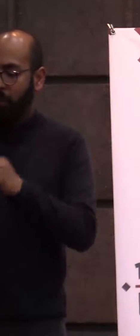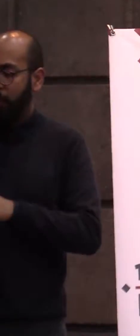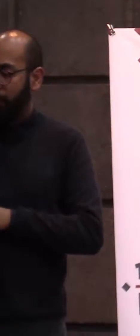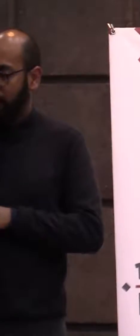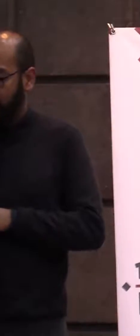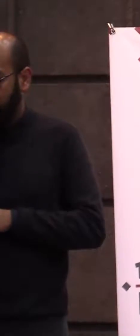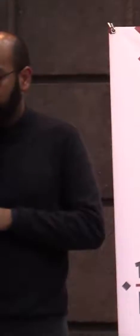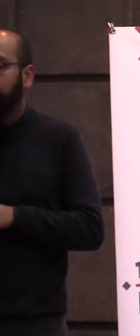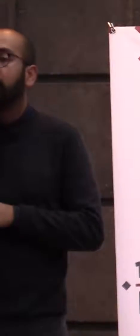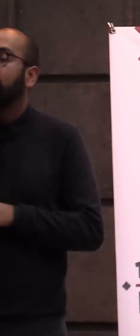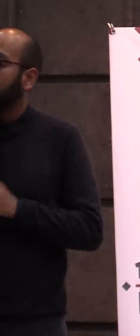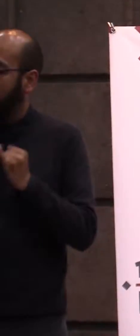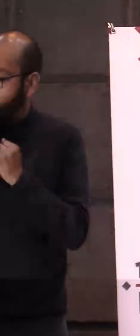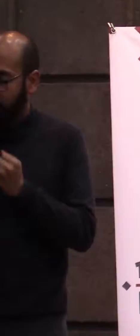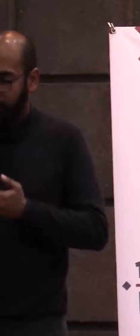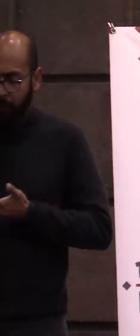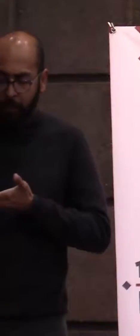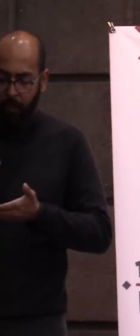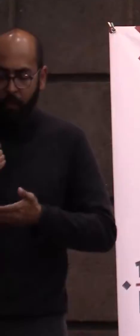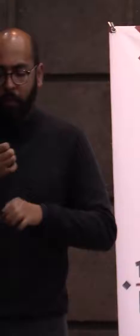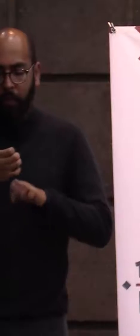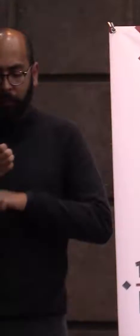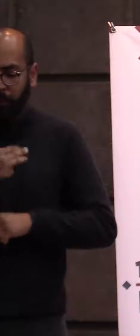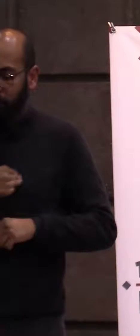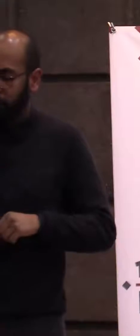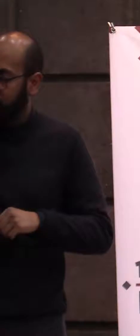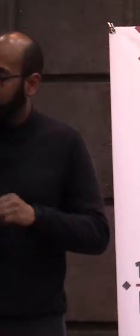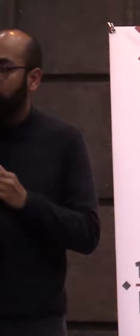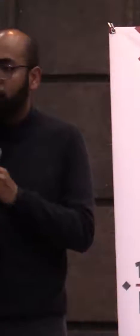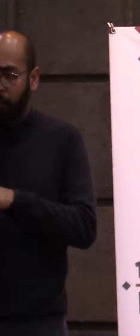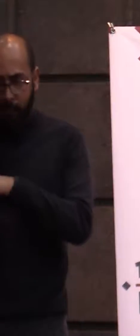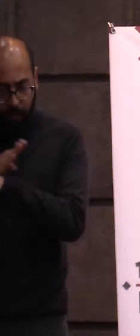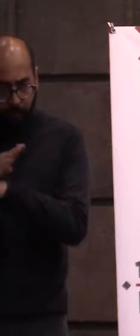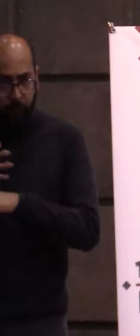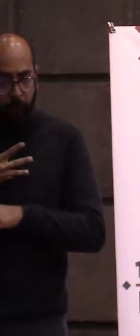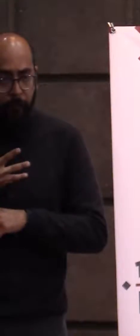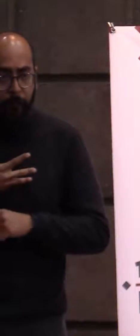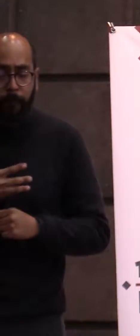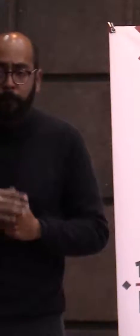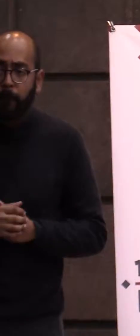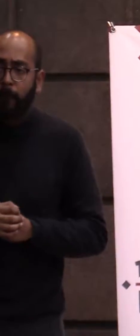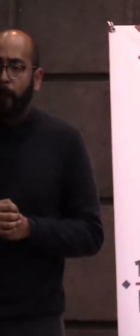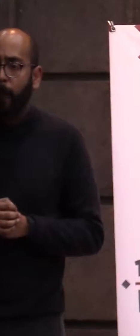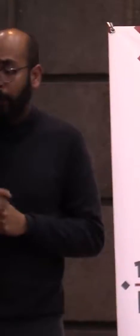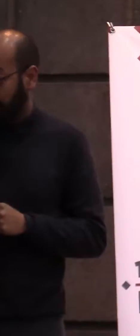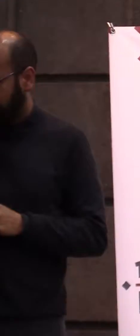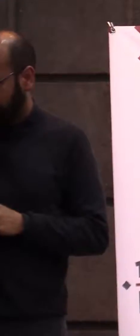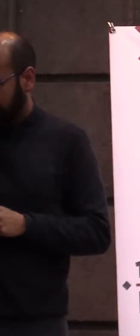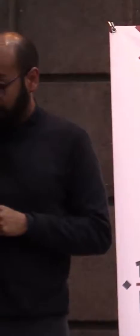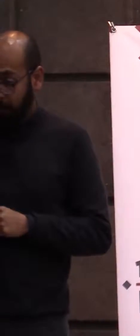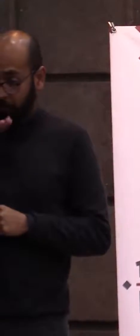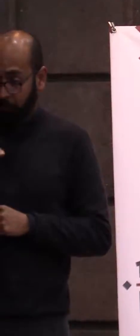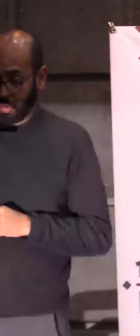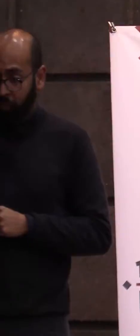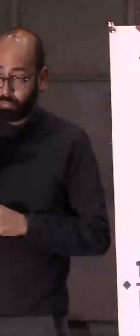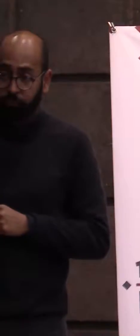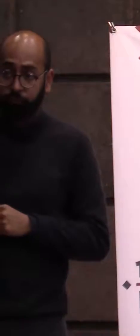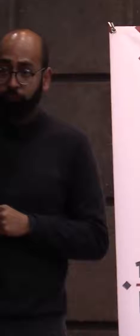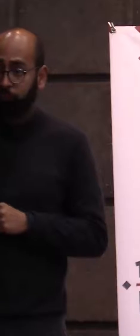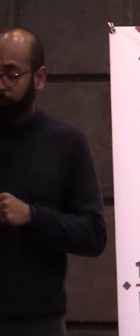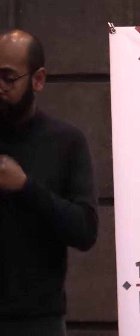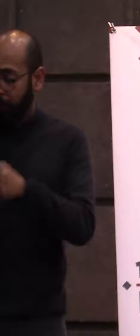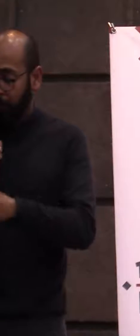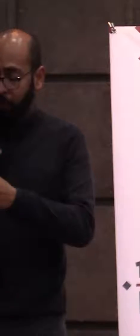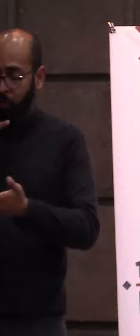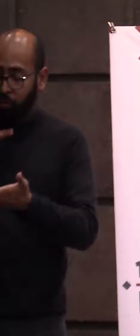recurso, todos los estados y municipios se vieron beneficiados. Para Michoacán, en el